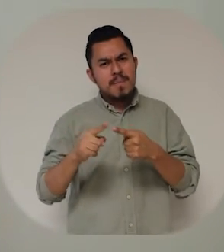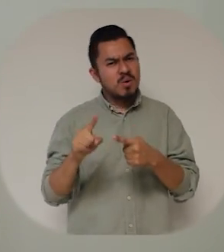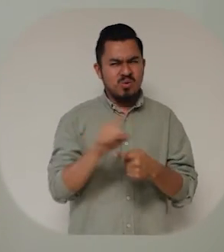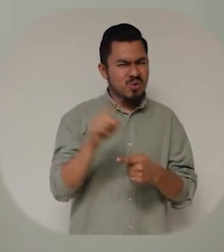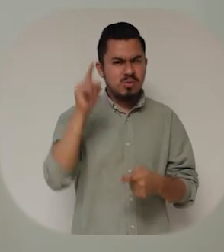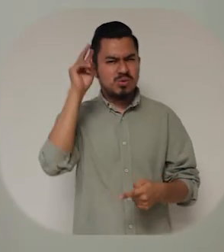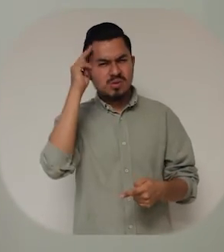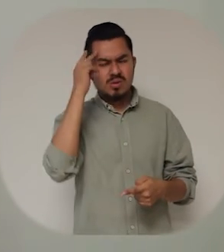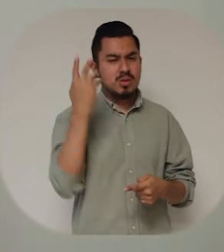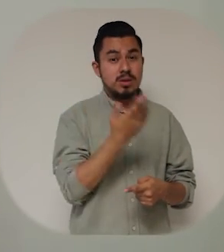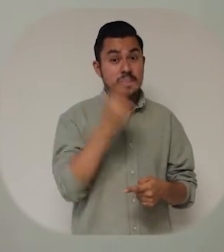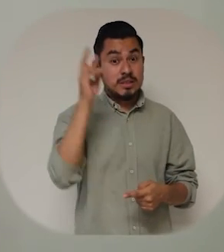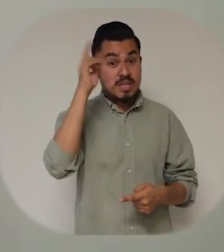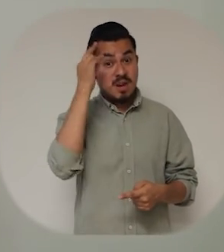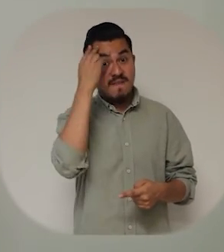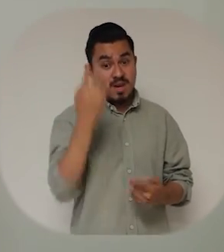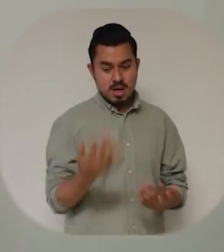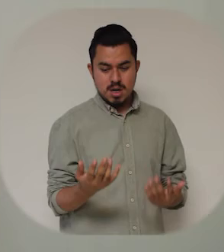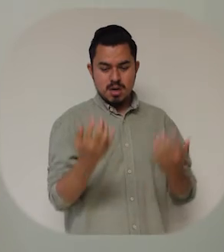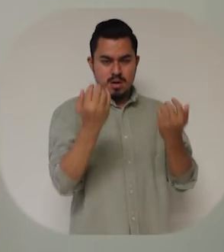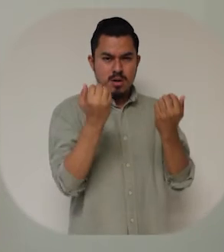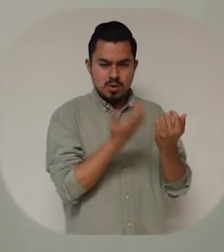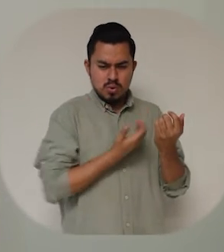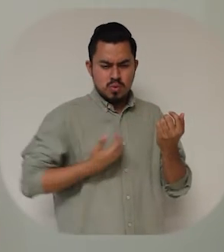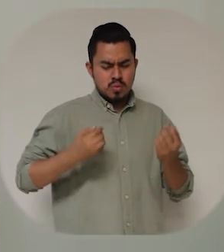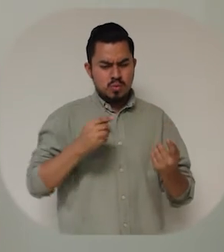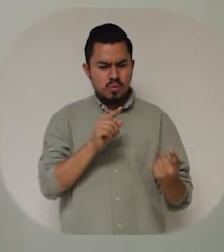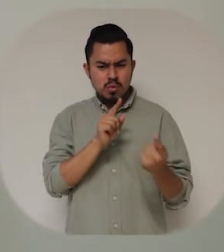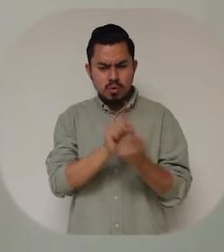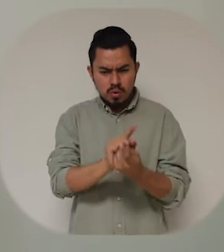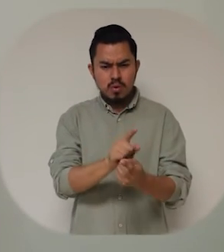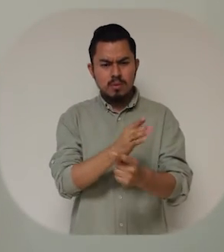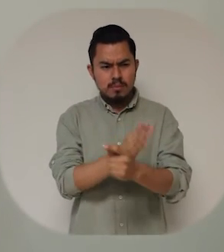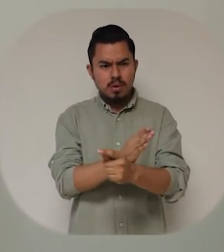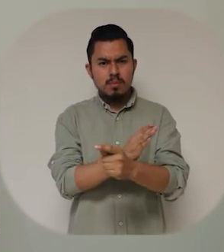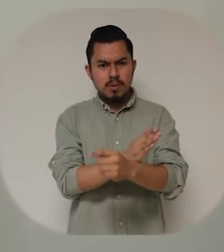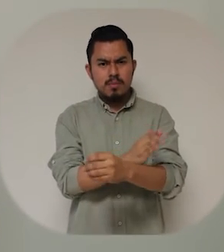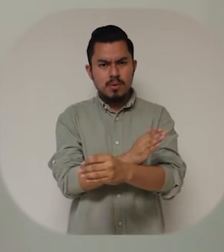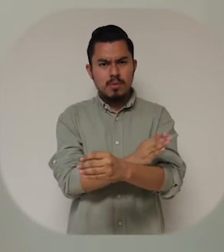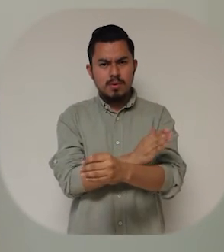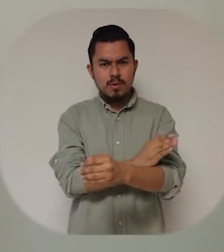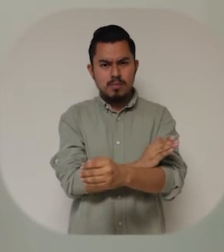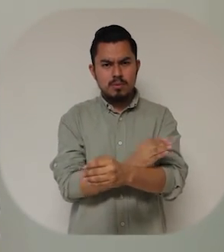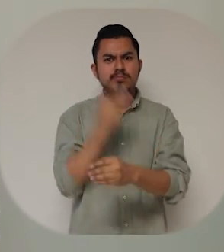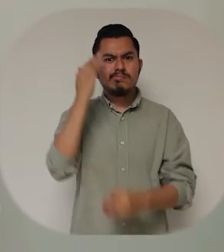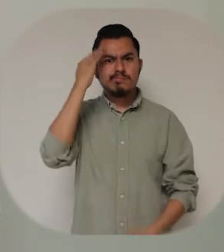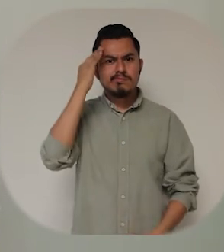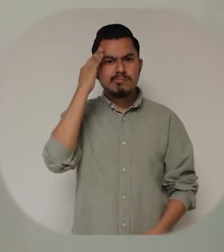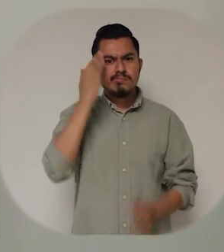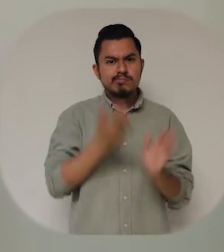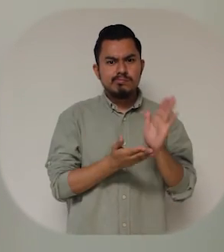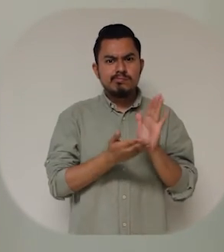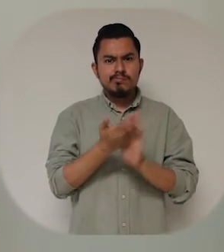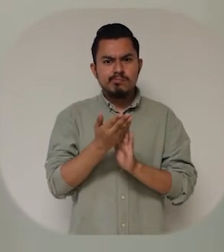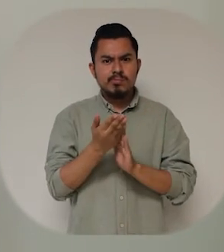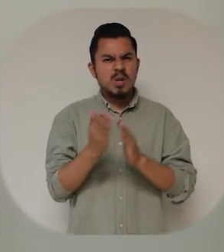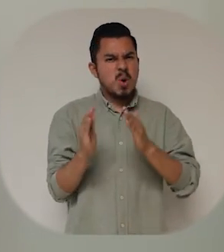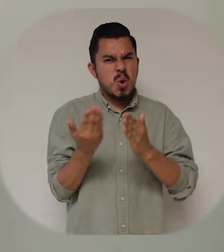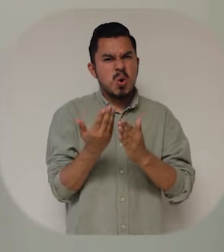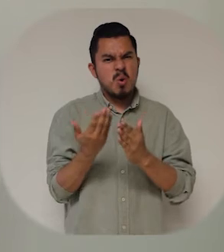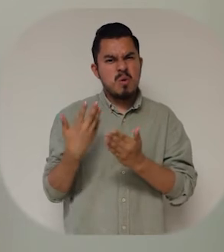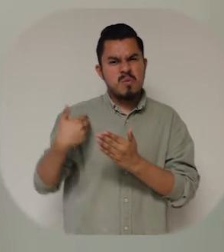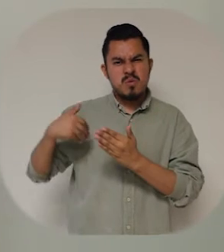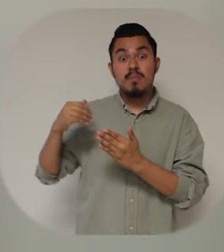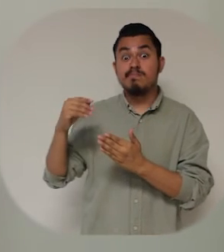de ir conociendo, debemos de ir conociendo ampliamente, y siempre la forma de hacer esto es de obedecerle siempre,